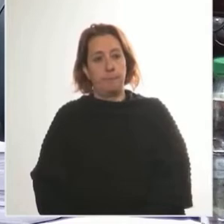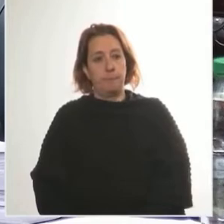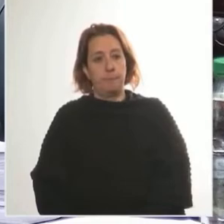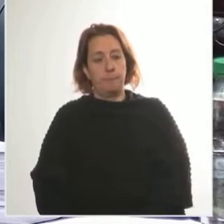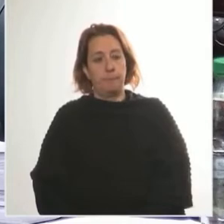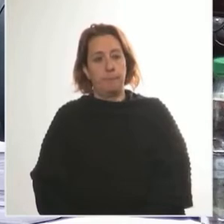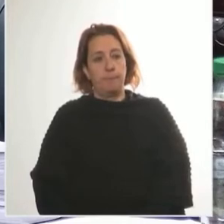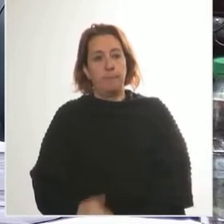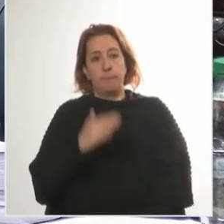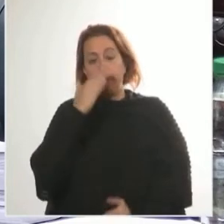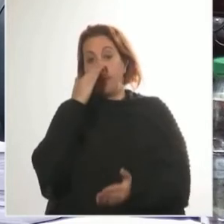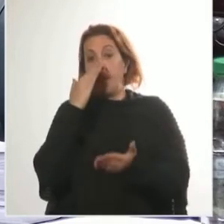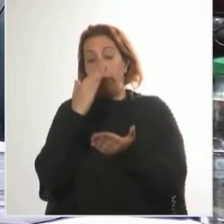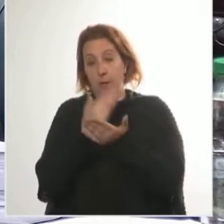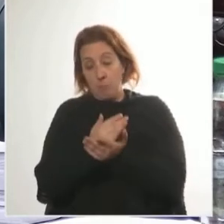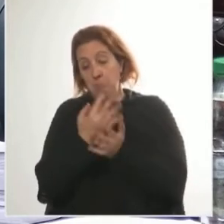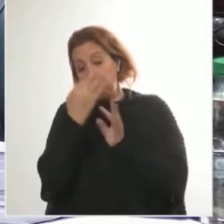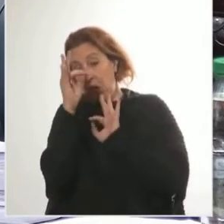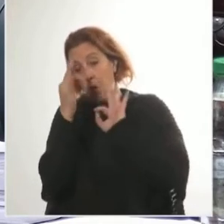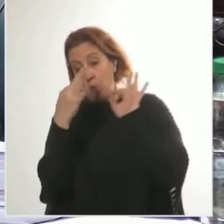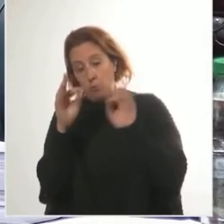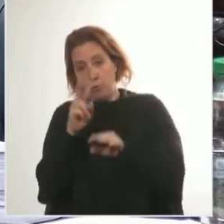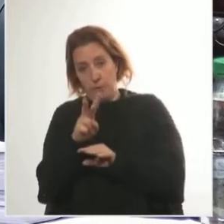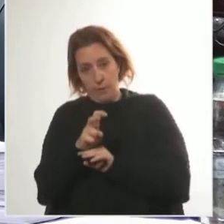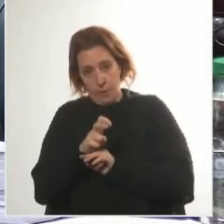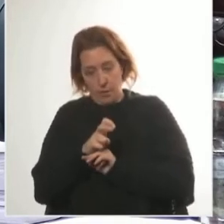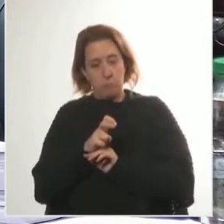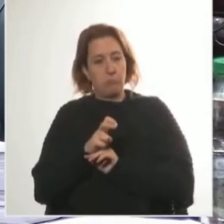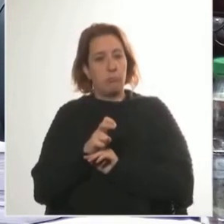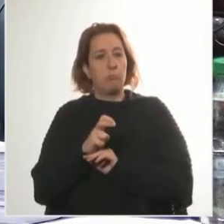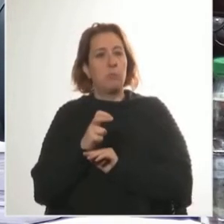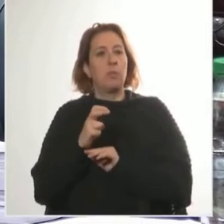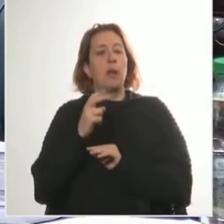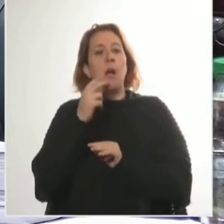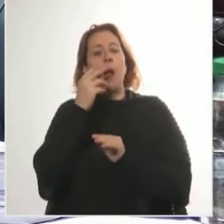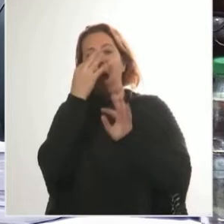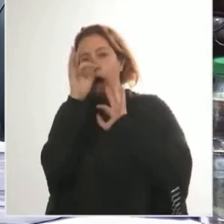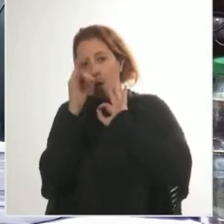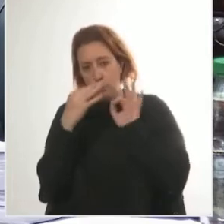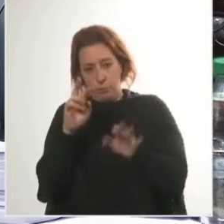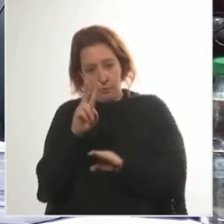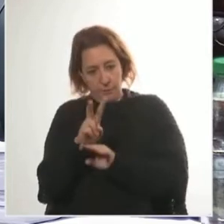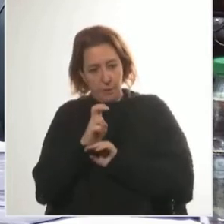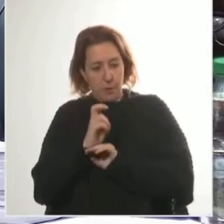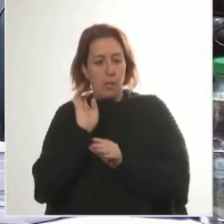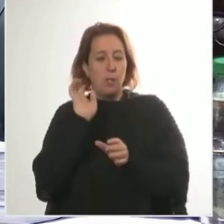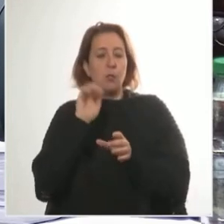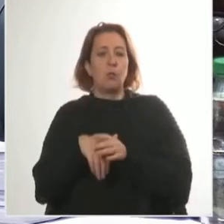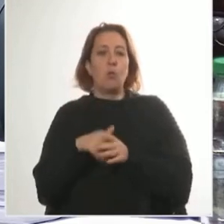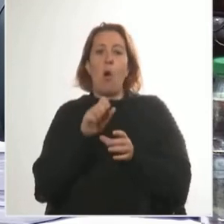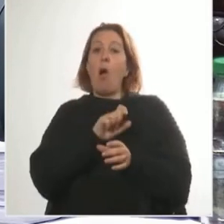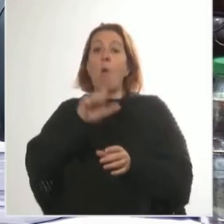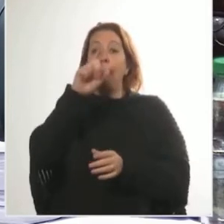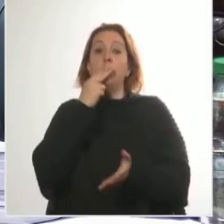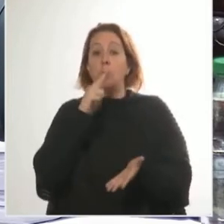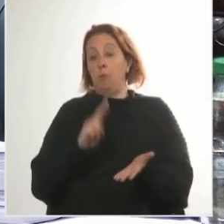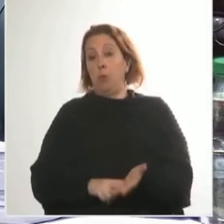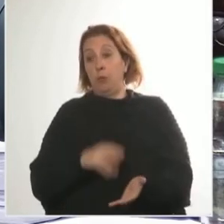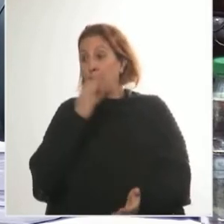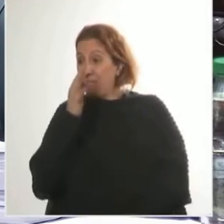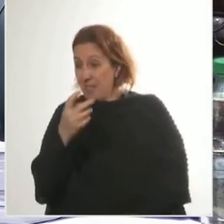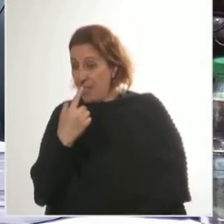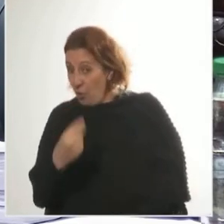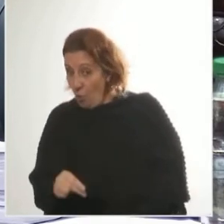Y se llevó adelante un ajuste fiscal. Se llevó adelante un ajuste fiscal que incluyó aumento de impuestos, por más que se diga que no, lo hemos dicho